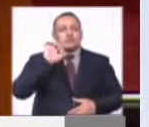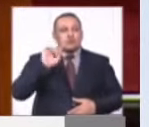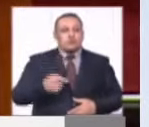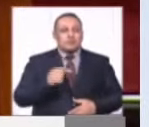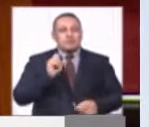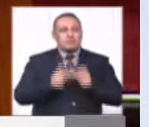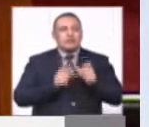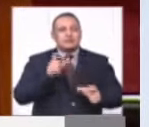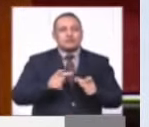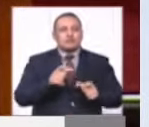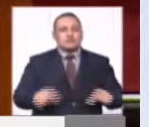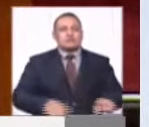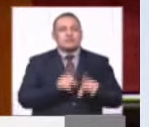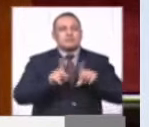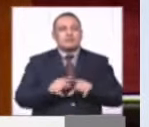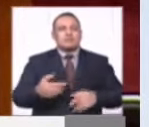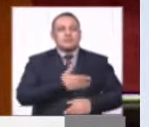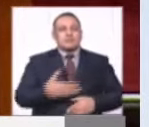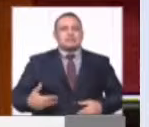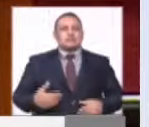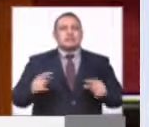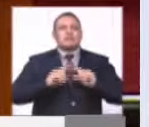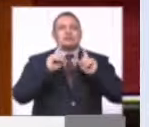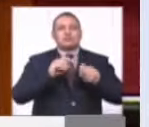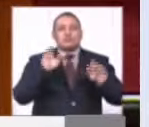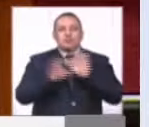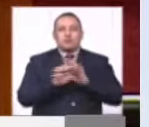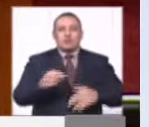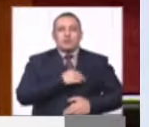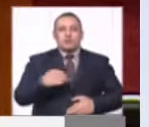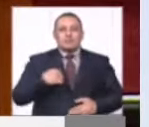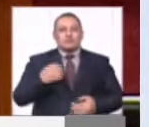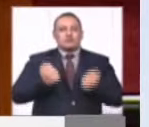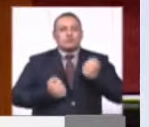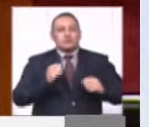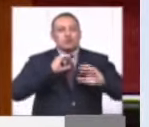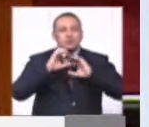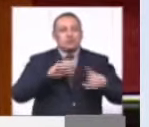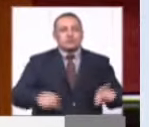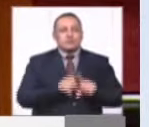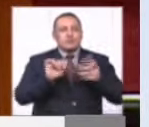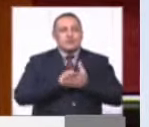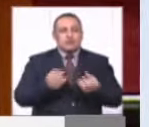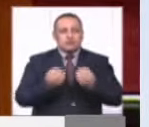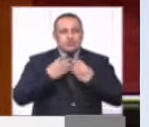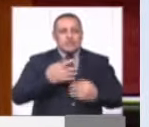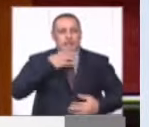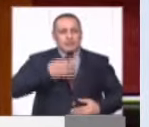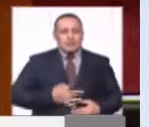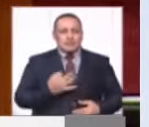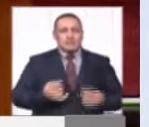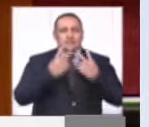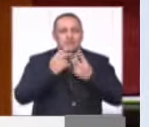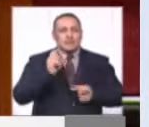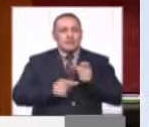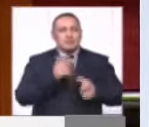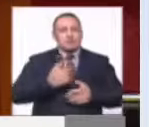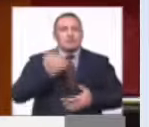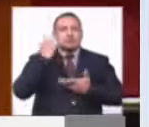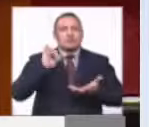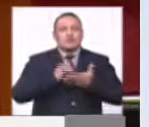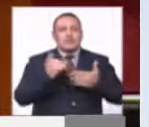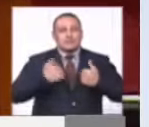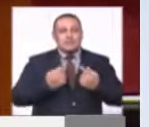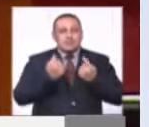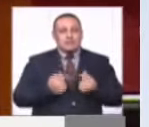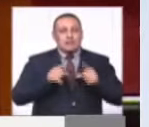255.000 personas. Presidente, preguntar al ministro de Transportes y Comunicaciones que nos diga la verdad a los piuranos si tiene el